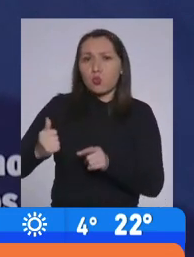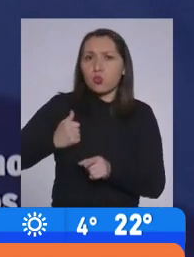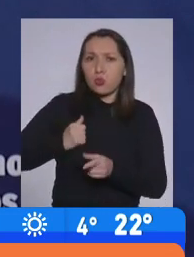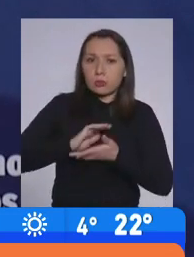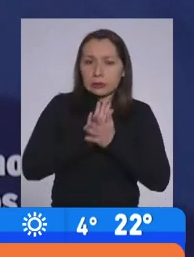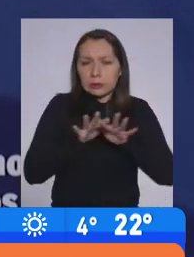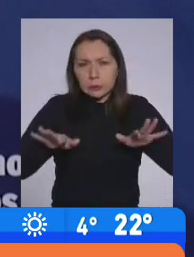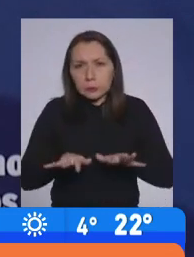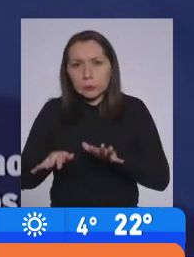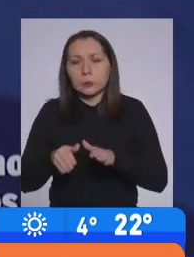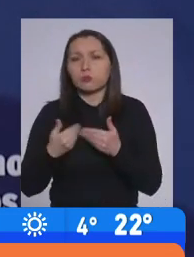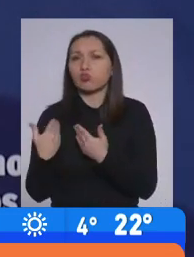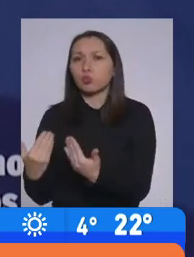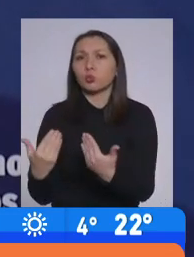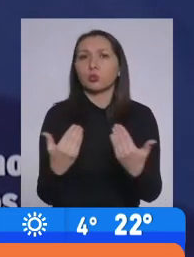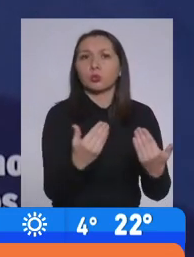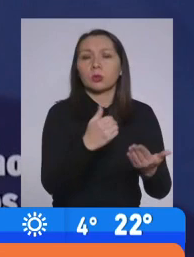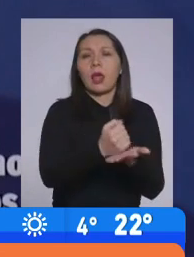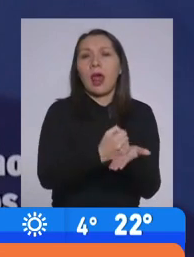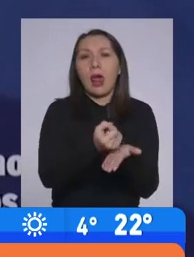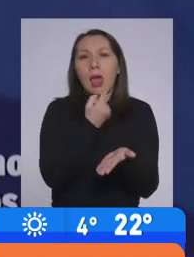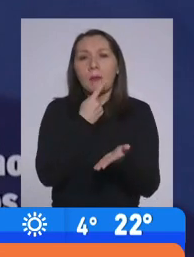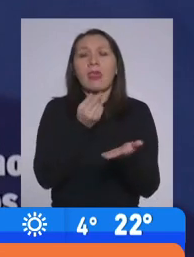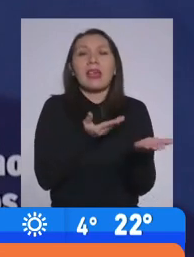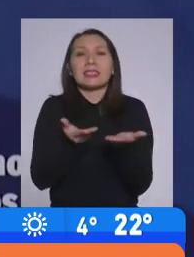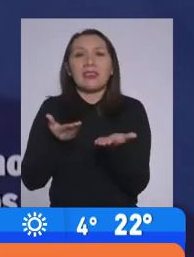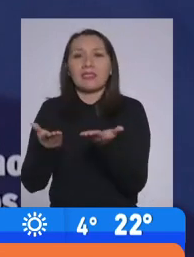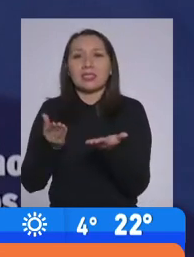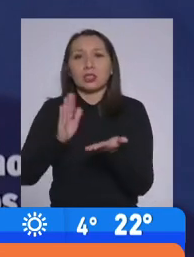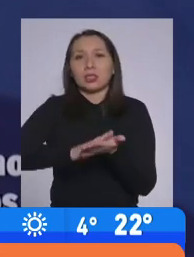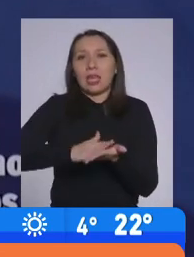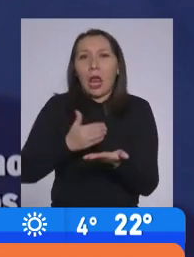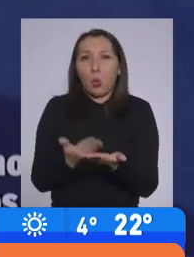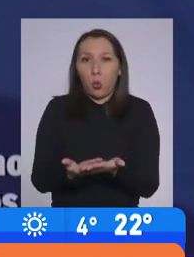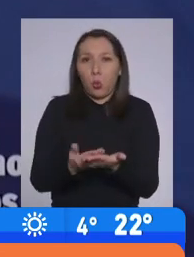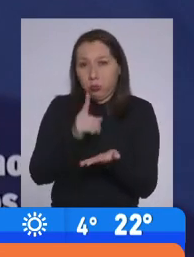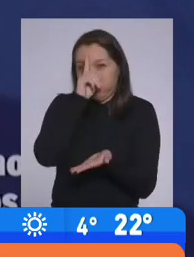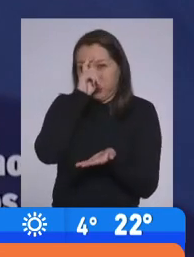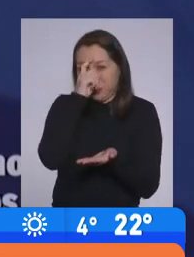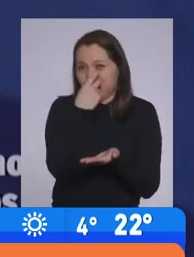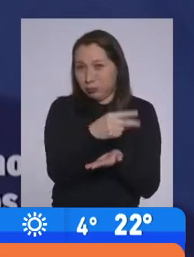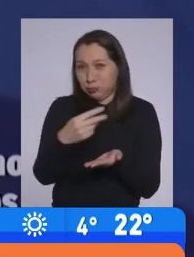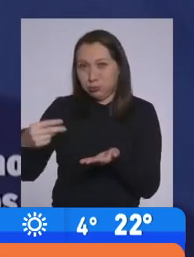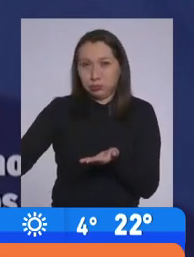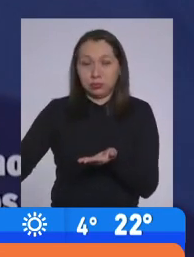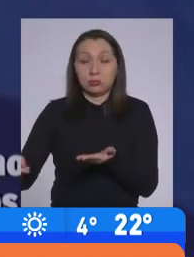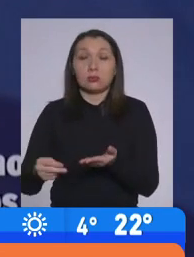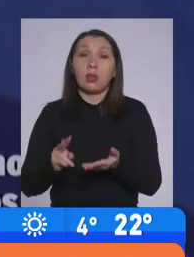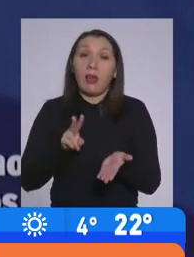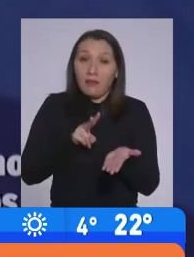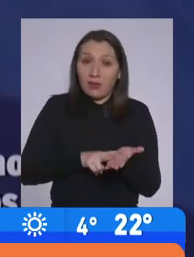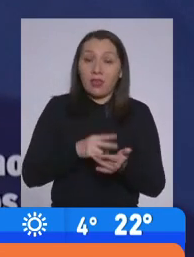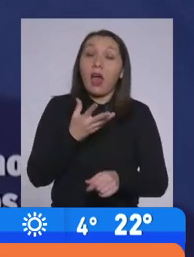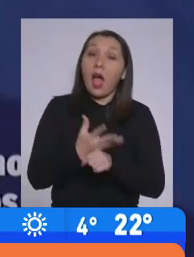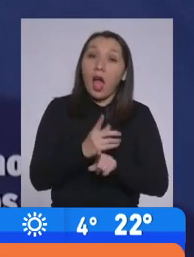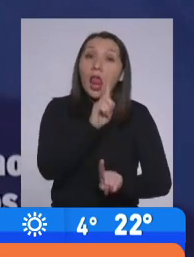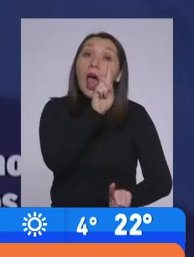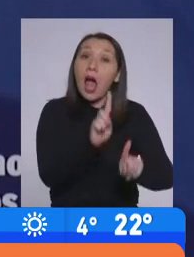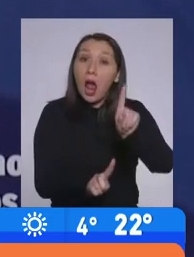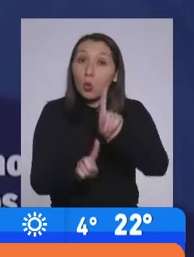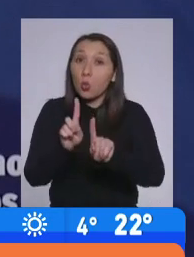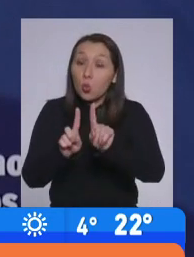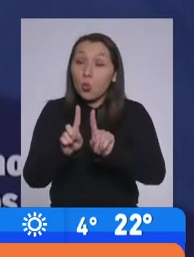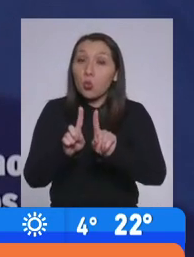y cobertura de la entrega de medicamentos a los servicios de salud es verdad que hemos tenido en algunos